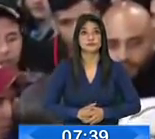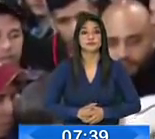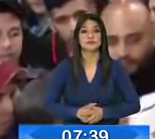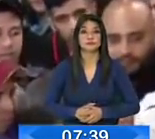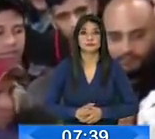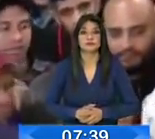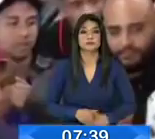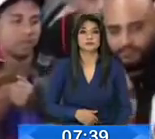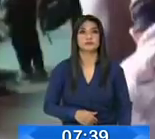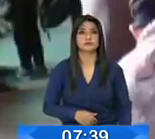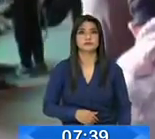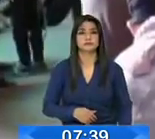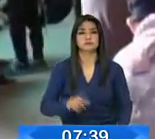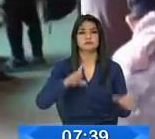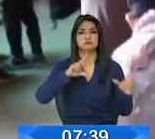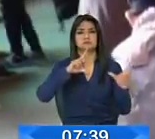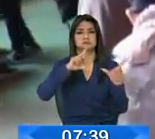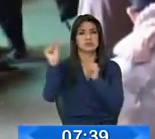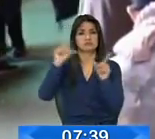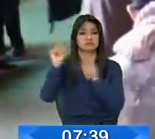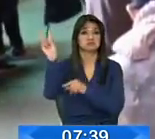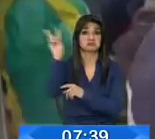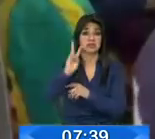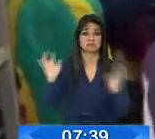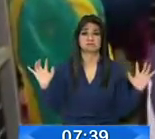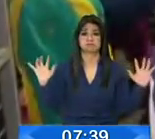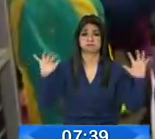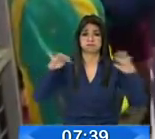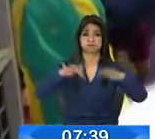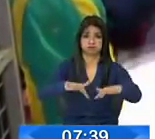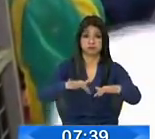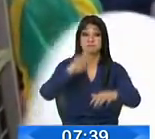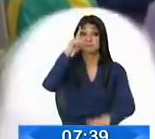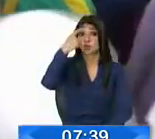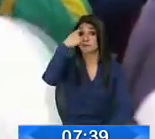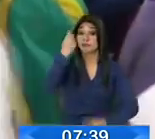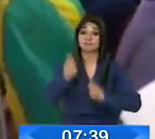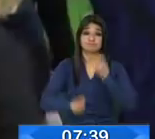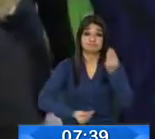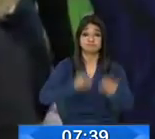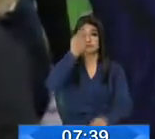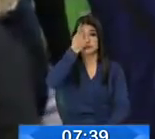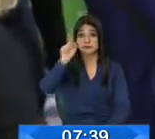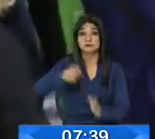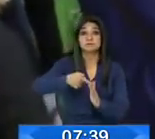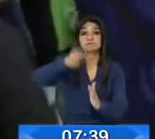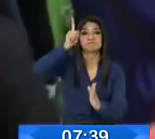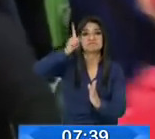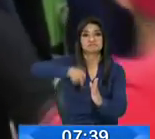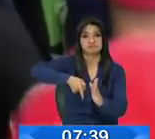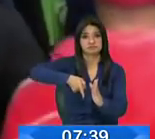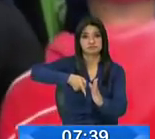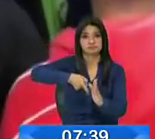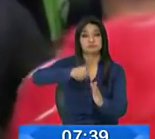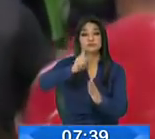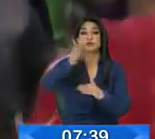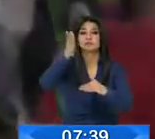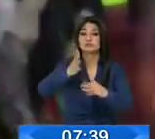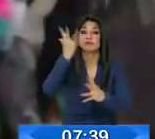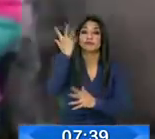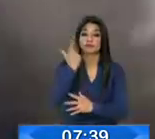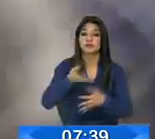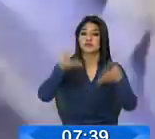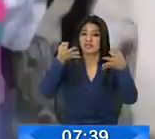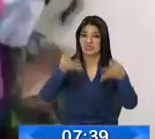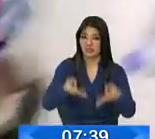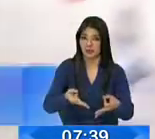La estampida migratoria venezolana conminó al gobierno a emitir un decreto ejecutivo que delimitó parámetros y fechas